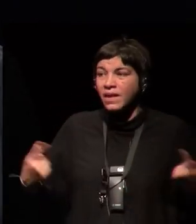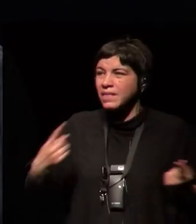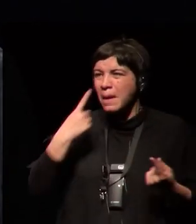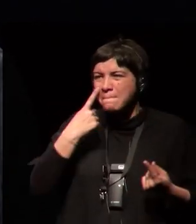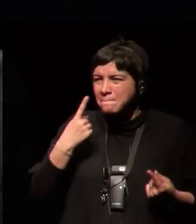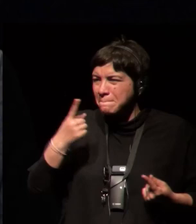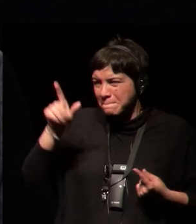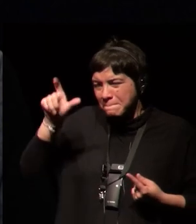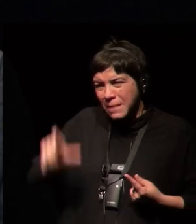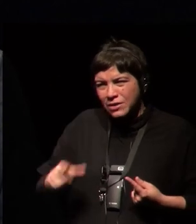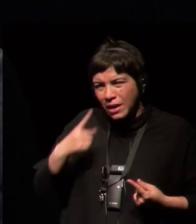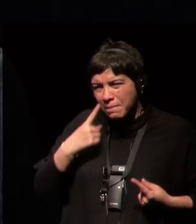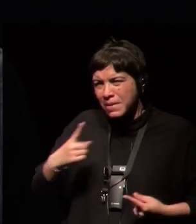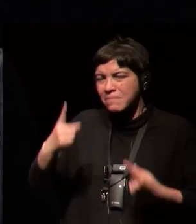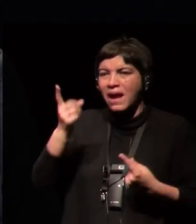australiano.